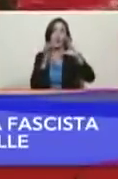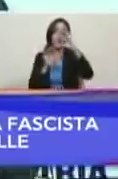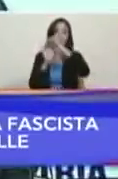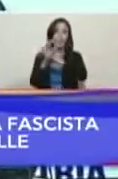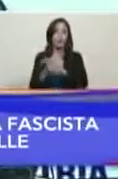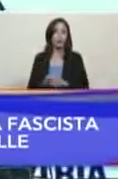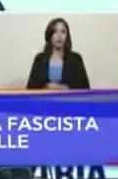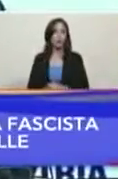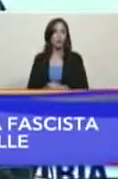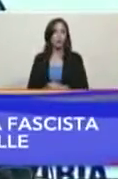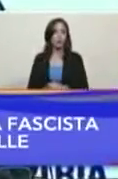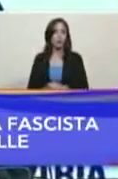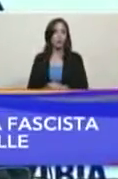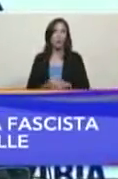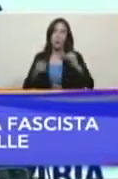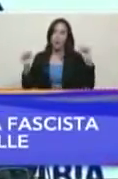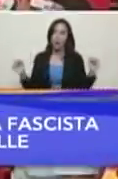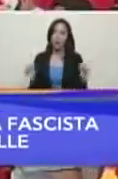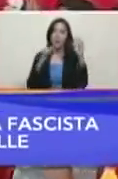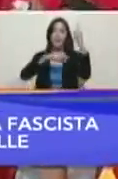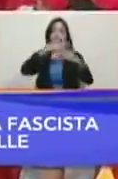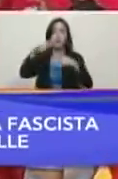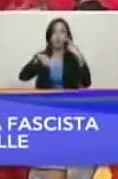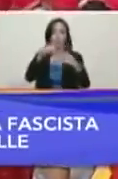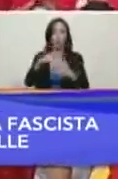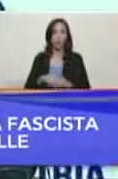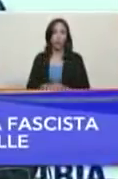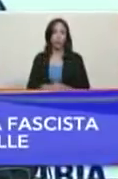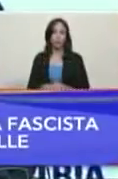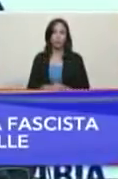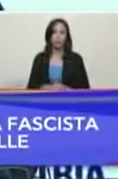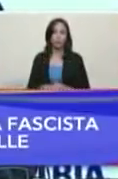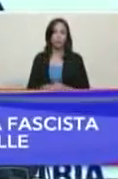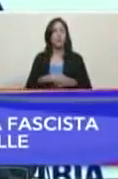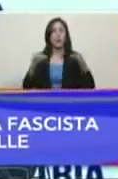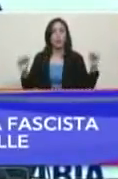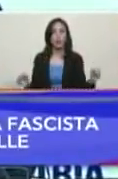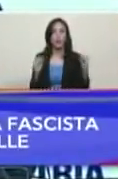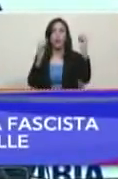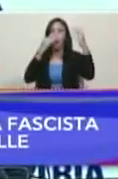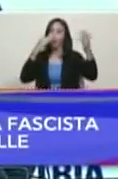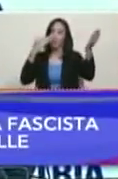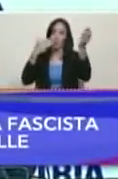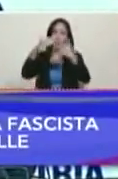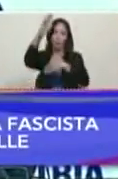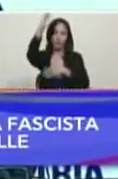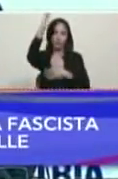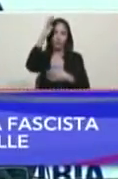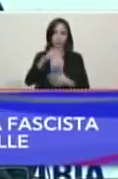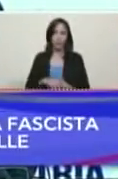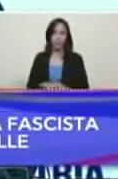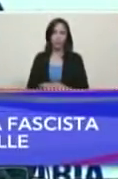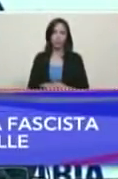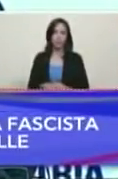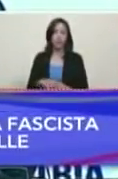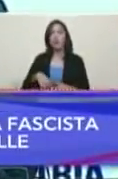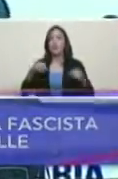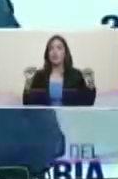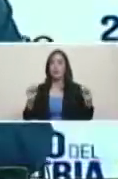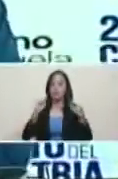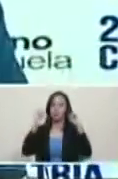¡Que viva la revolución bolivariana! Y digamos, como siempre, hasta la victoria siempre,